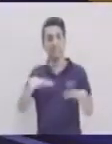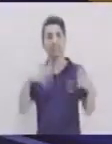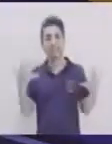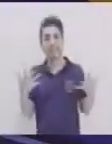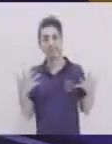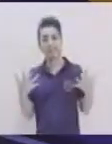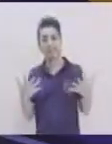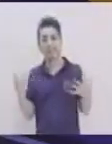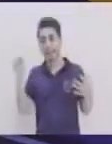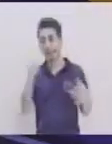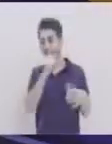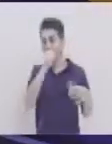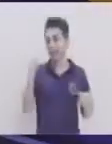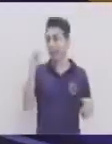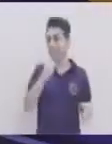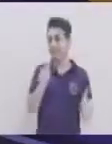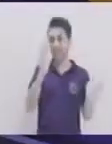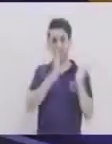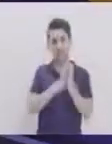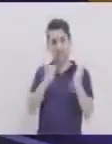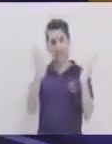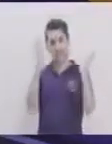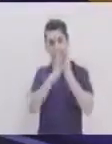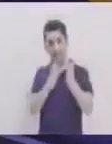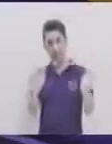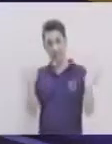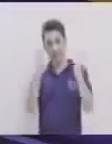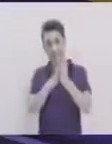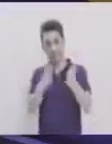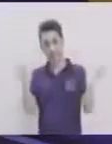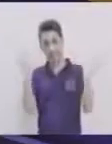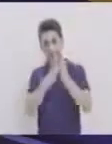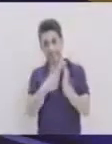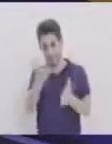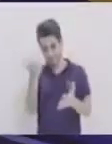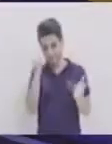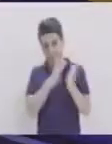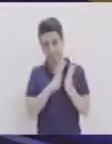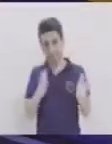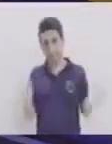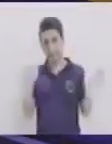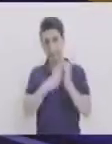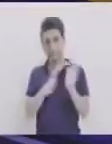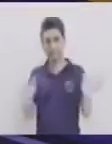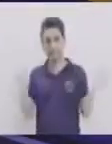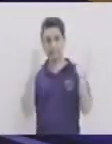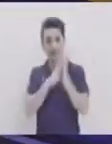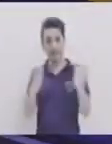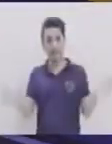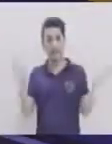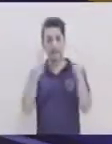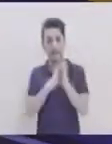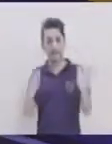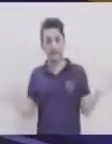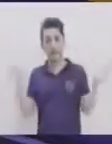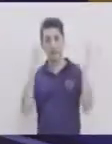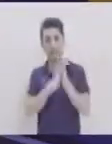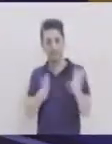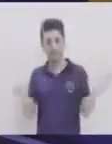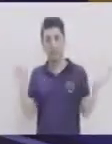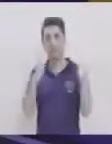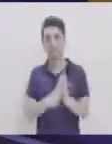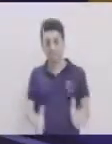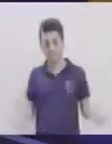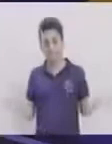tocar todos con la palmas, a ver con las palmas, las palmas, las palmas, las palmas,